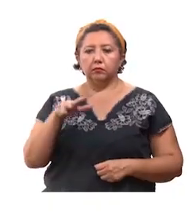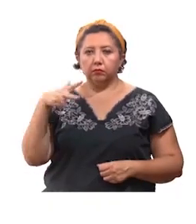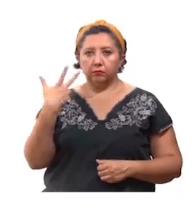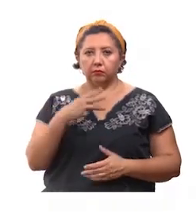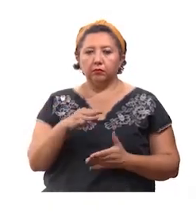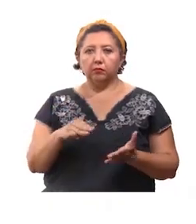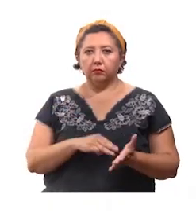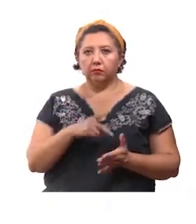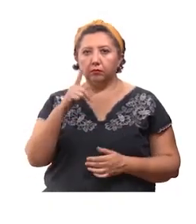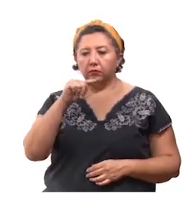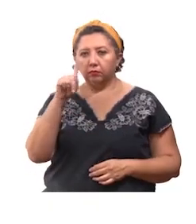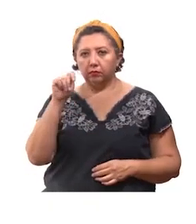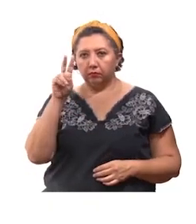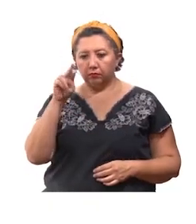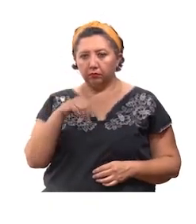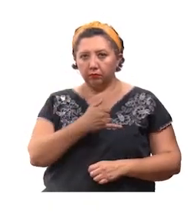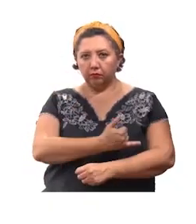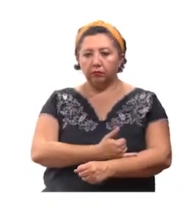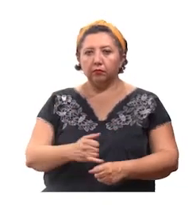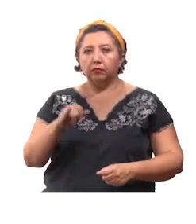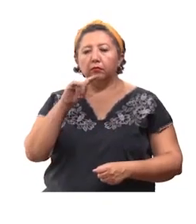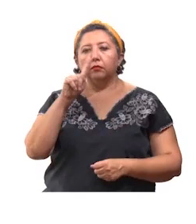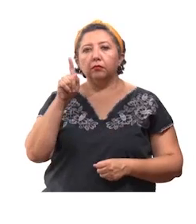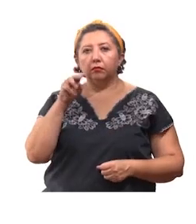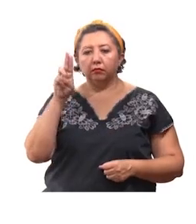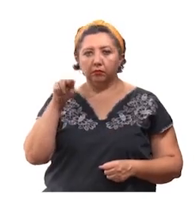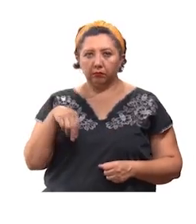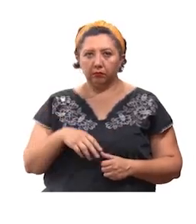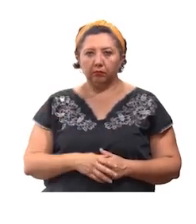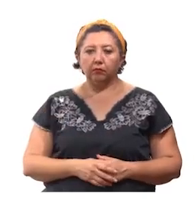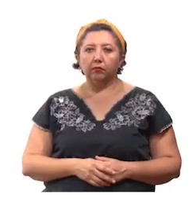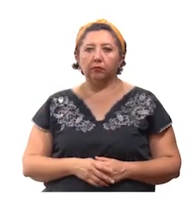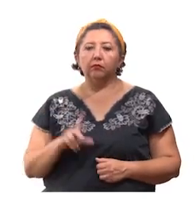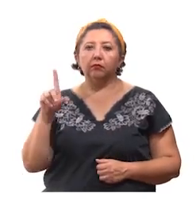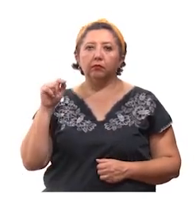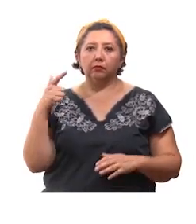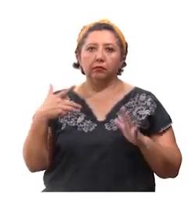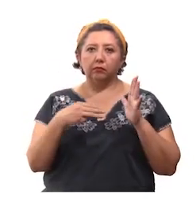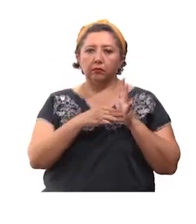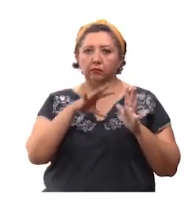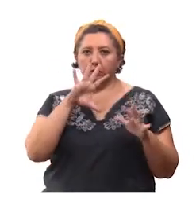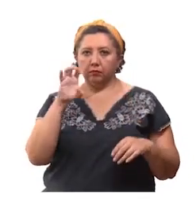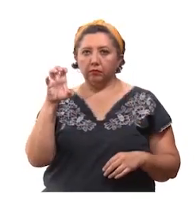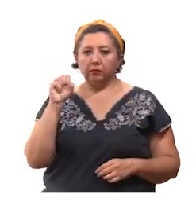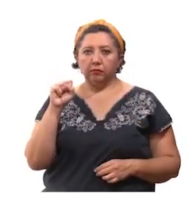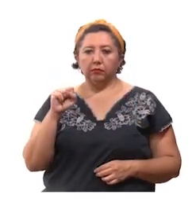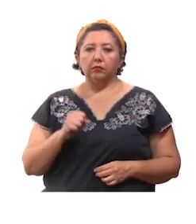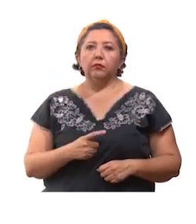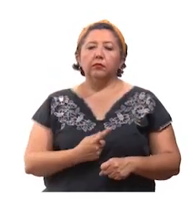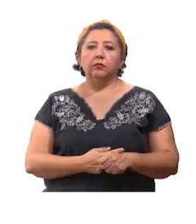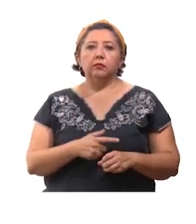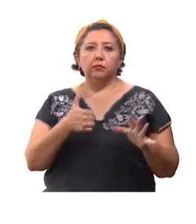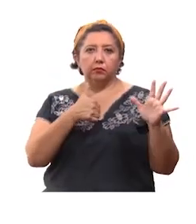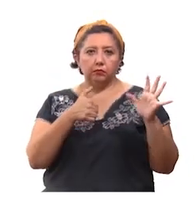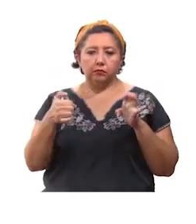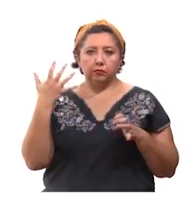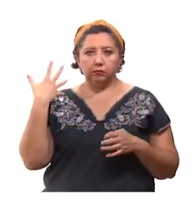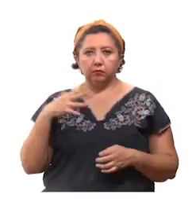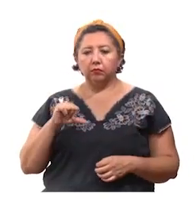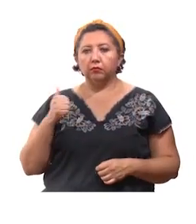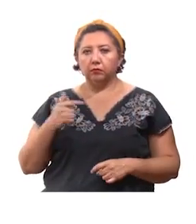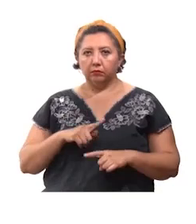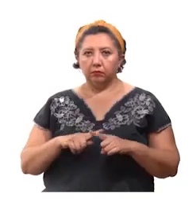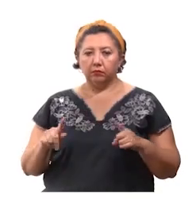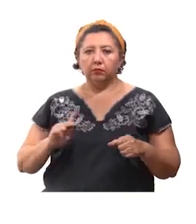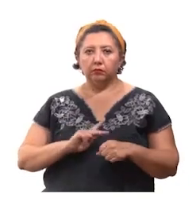13 en Mérida y 1 en Tzitzantún, Izamal y Tizimín. De los 77.560 casos positivos, 610 son de